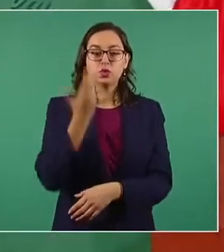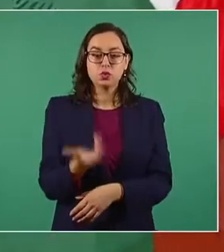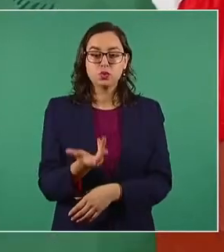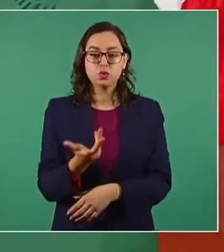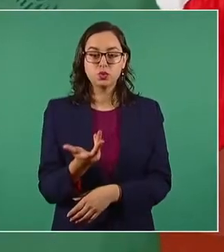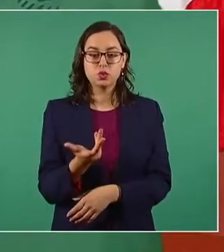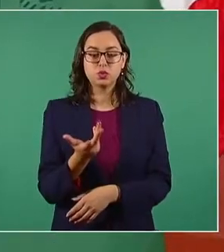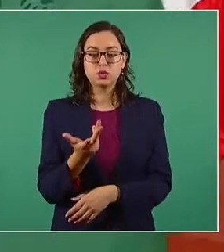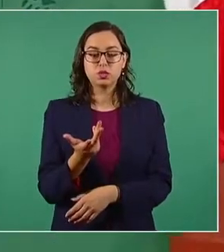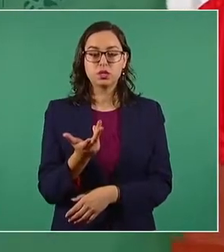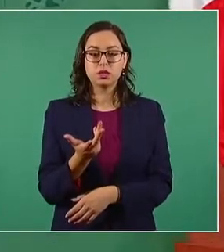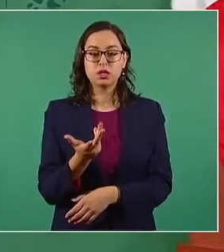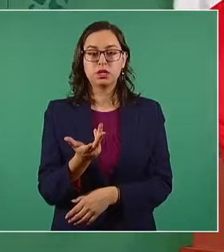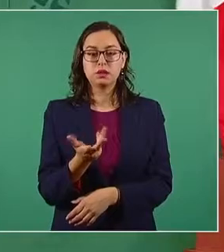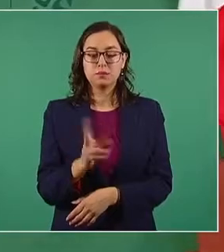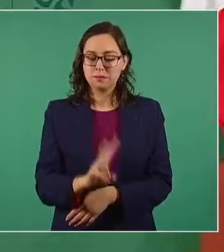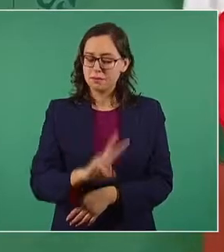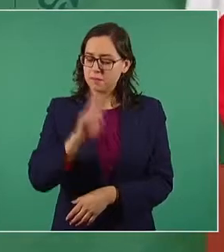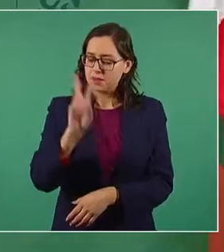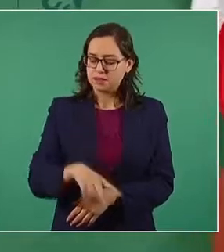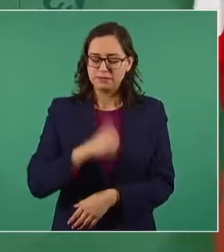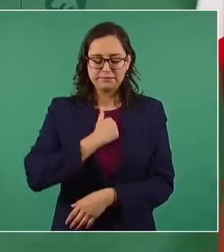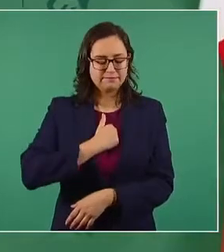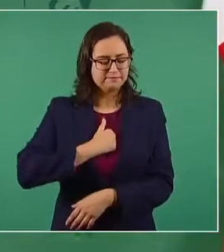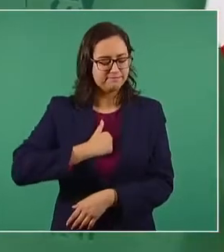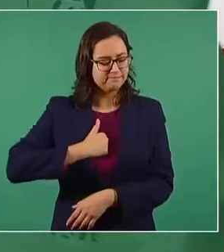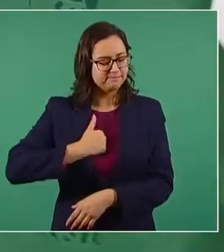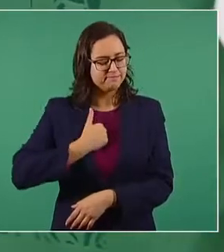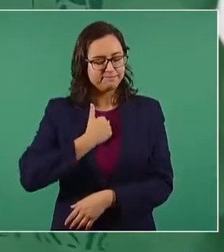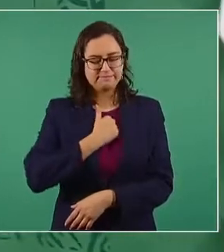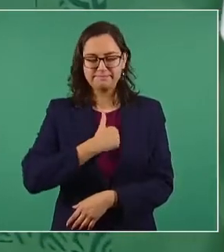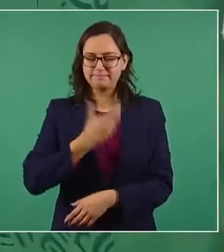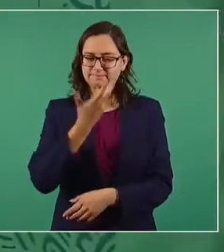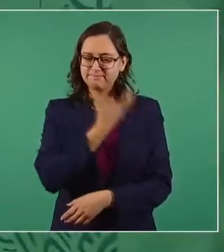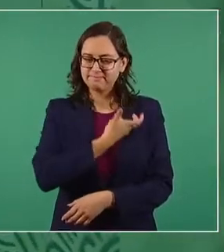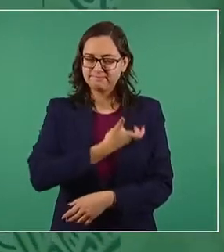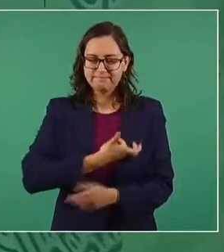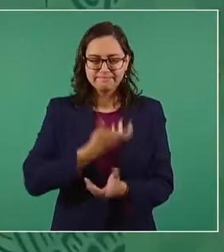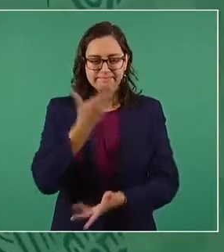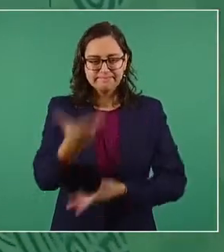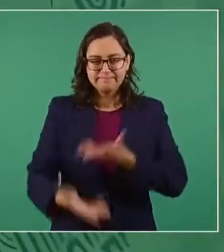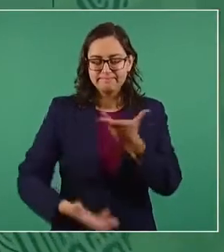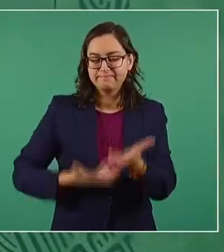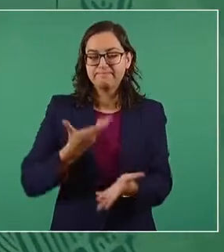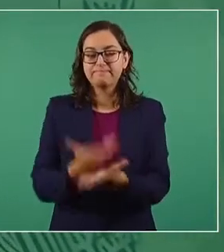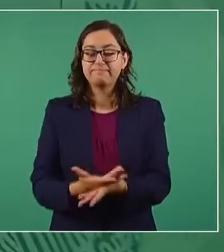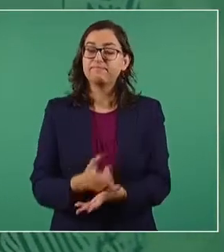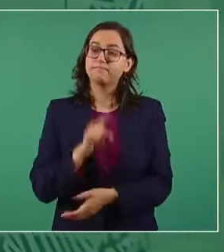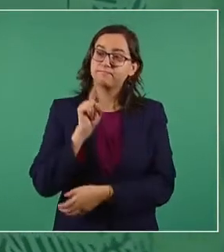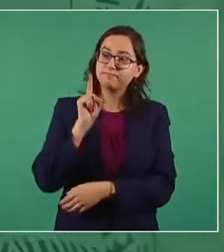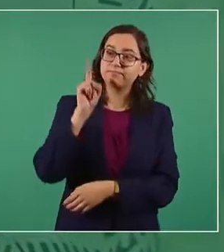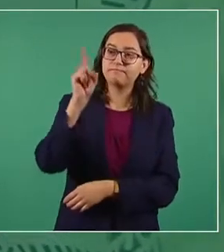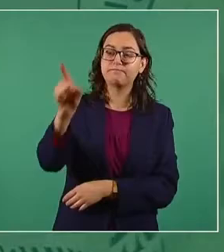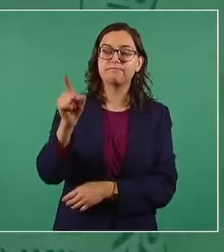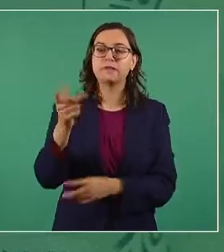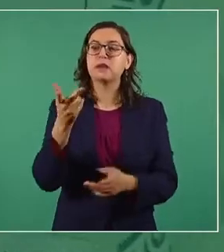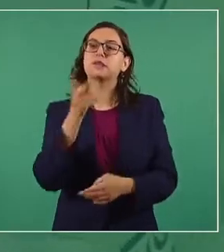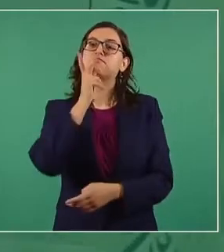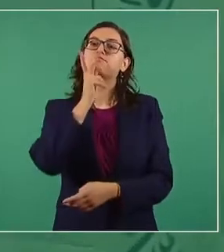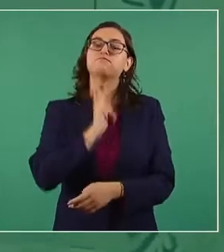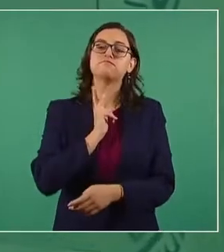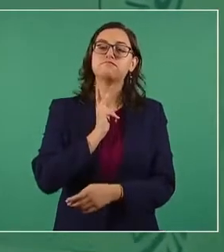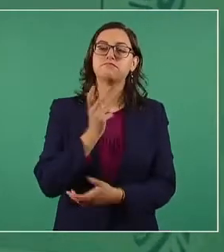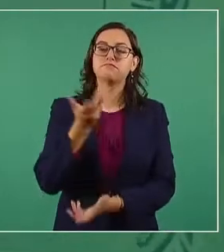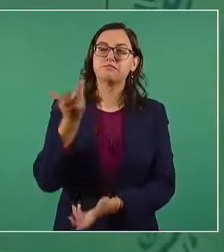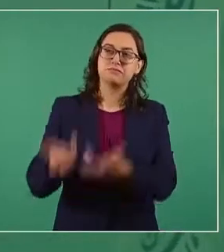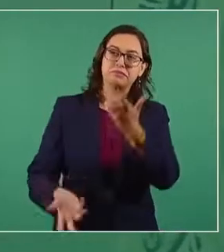enviar mi más profundo pésame a los familiares de los trabajadores petroleros que